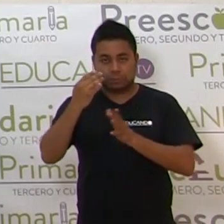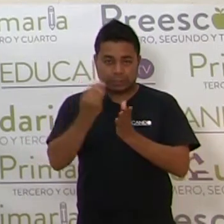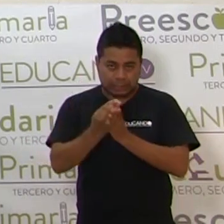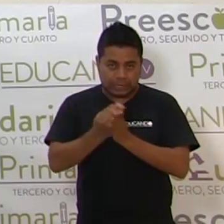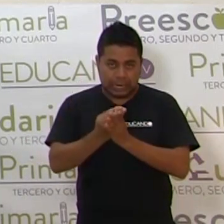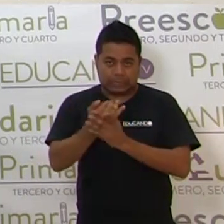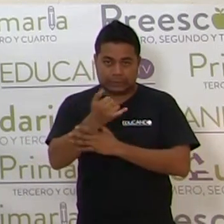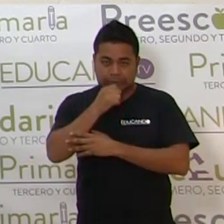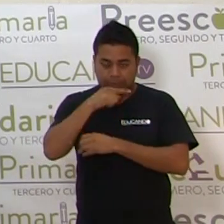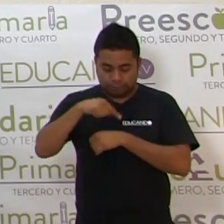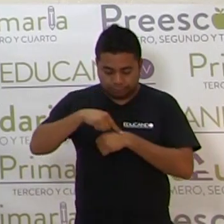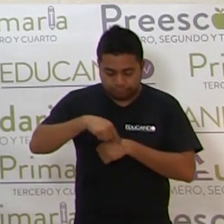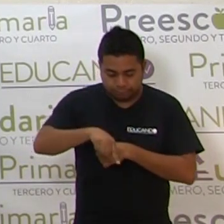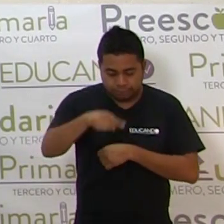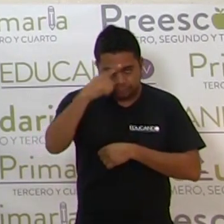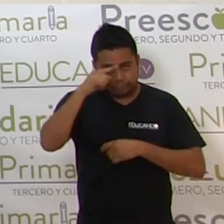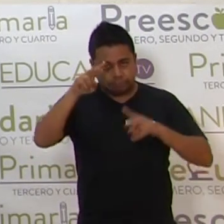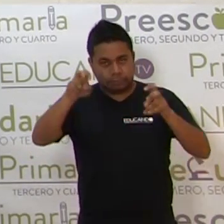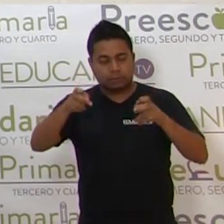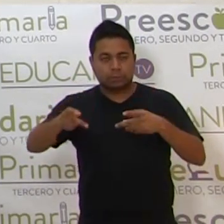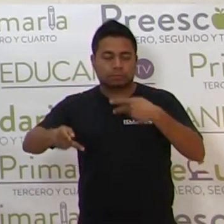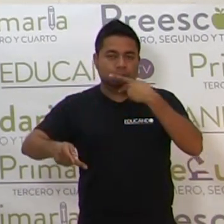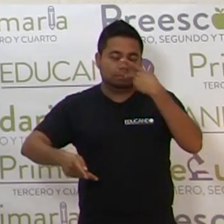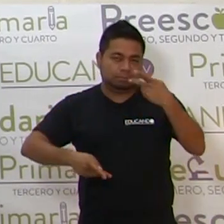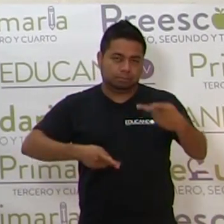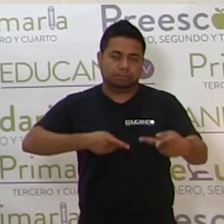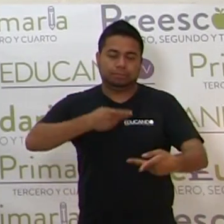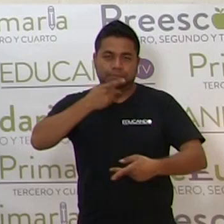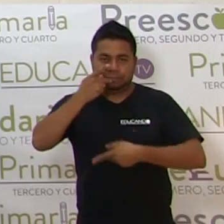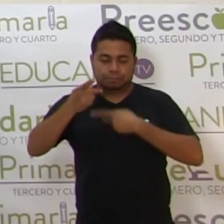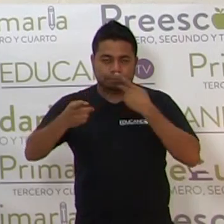estas, para ver el tema de los poemas, hagamos una